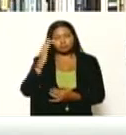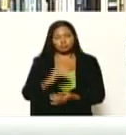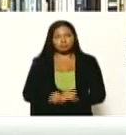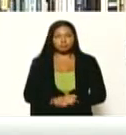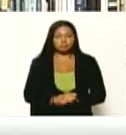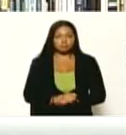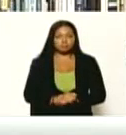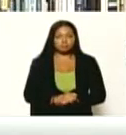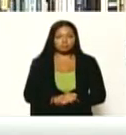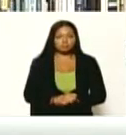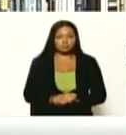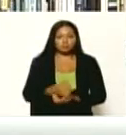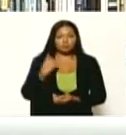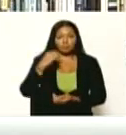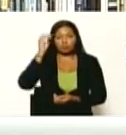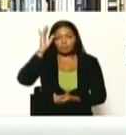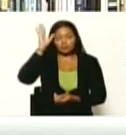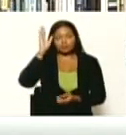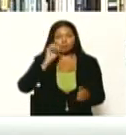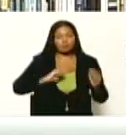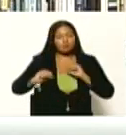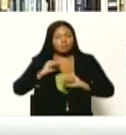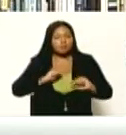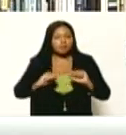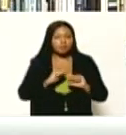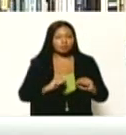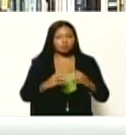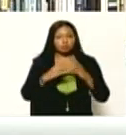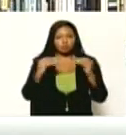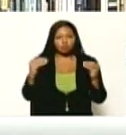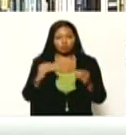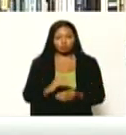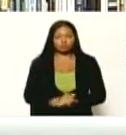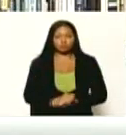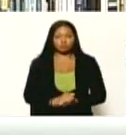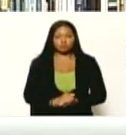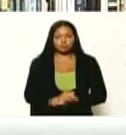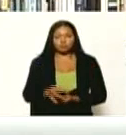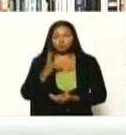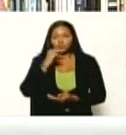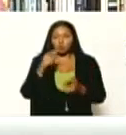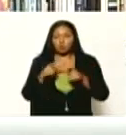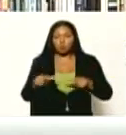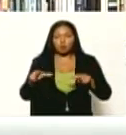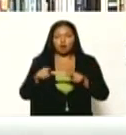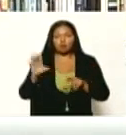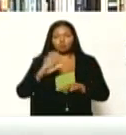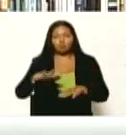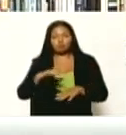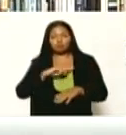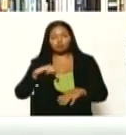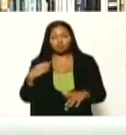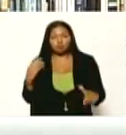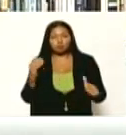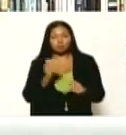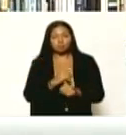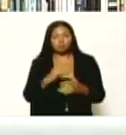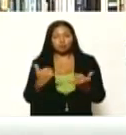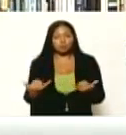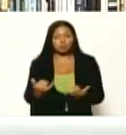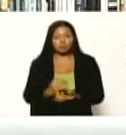con grandes capacidades, moviéndonos. No hay puerta que no toquemos, no hay puerta en este mundo que no